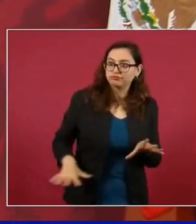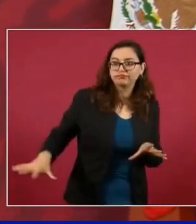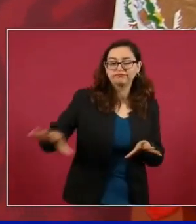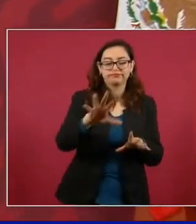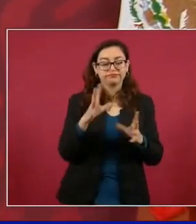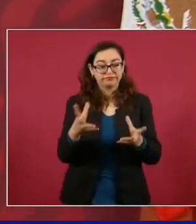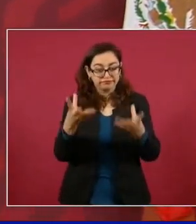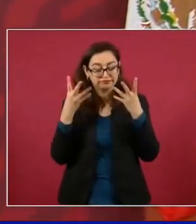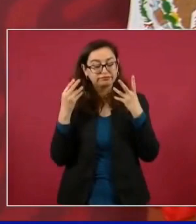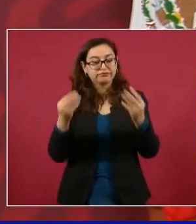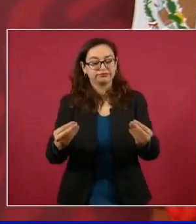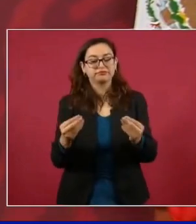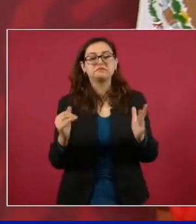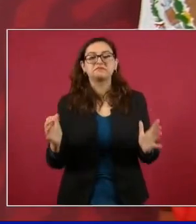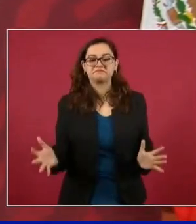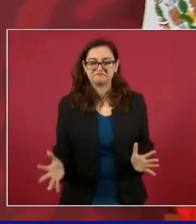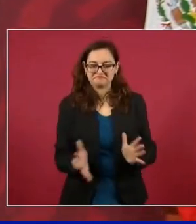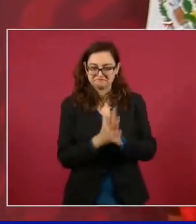participando